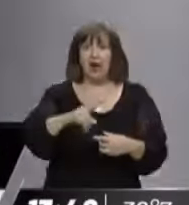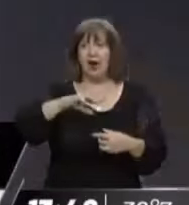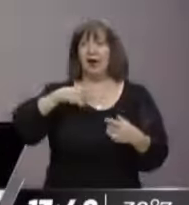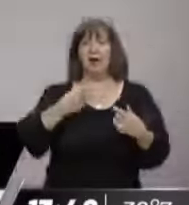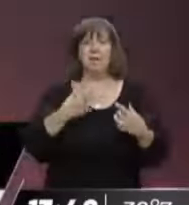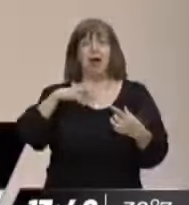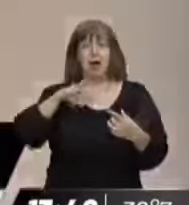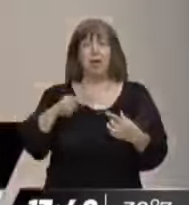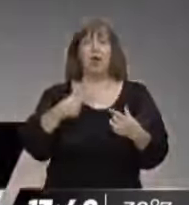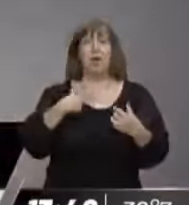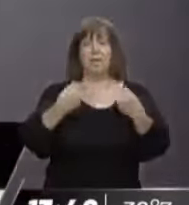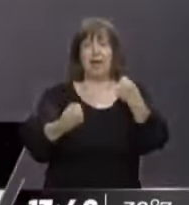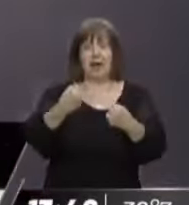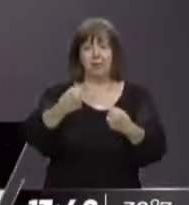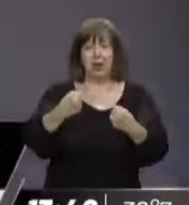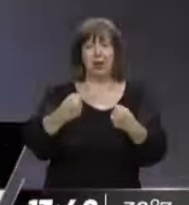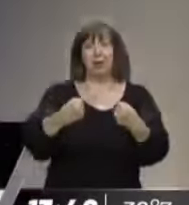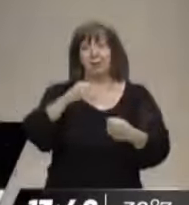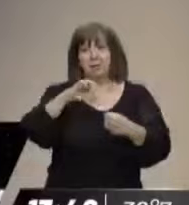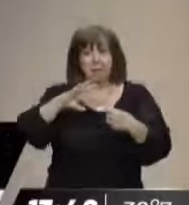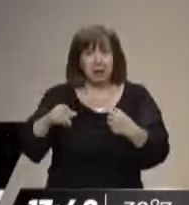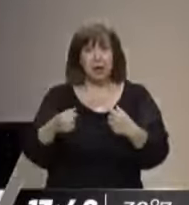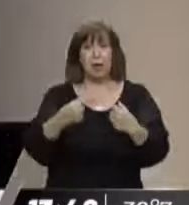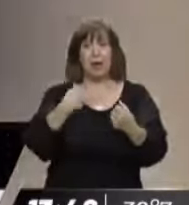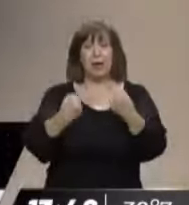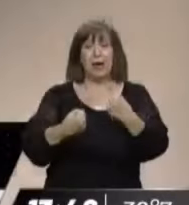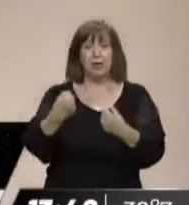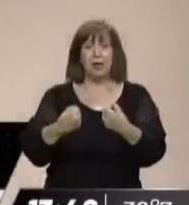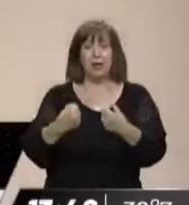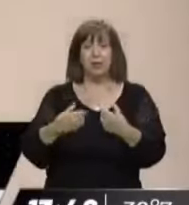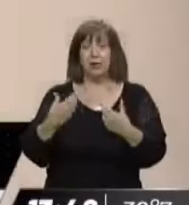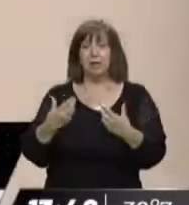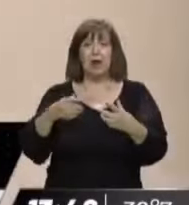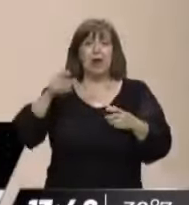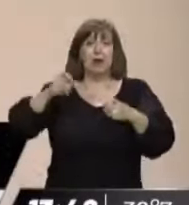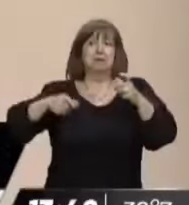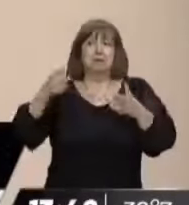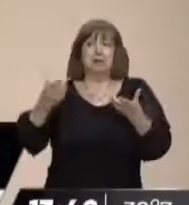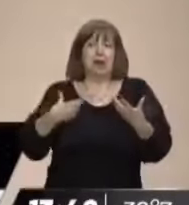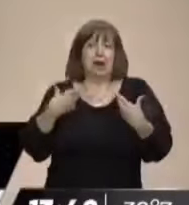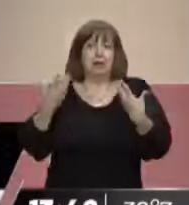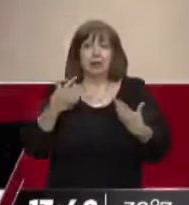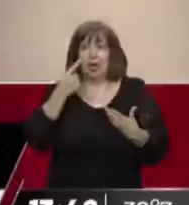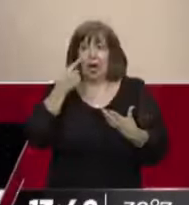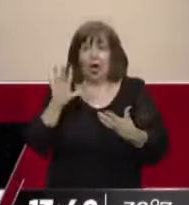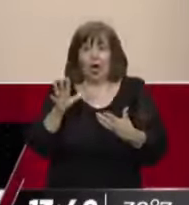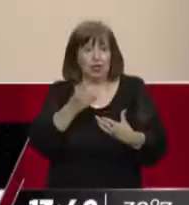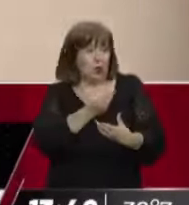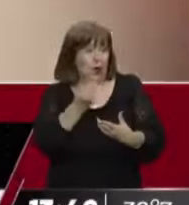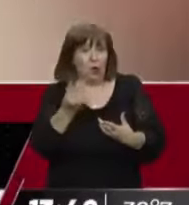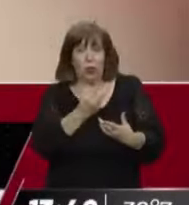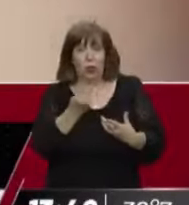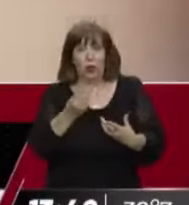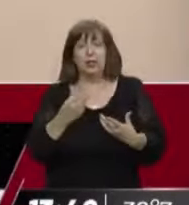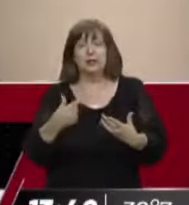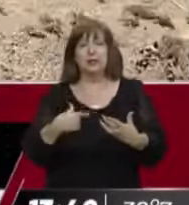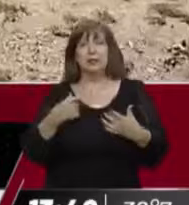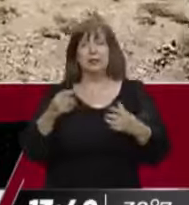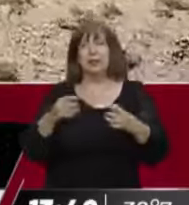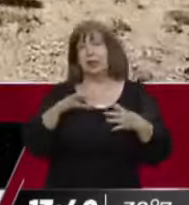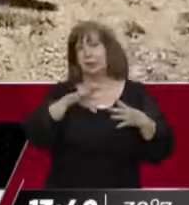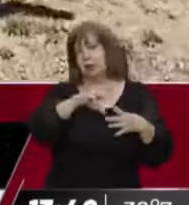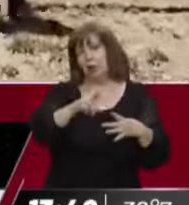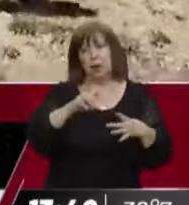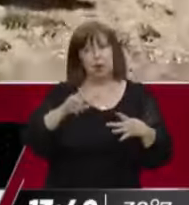me robó la camioneta... y terminaron volcando aquí. Terminan volcando porque el conductor, el dueño de la camioneta, se fue resistiendo al